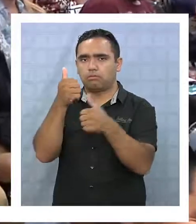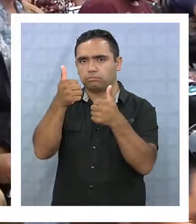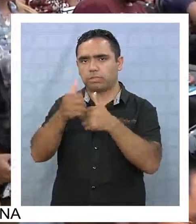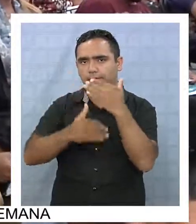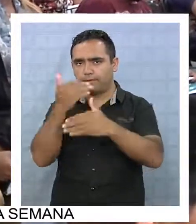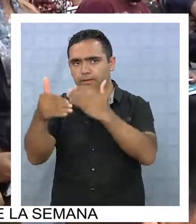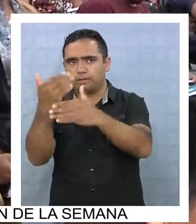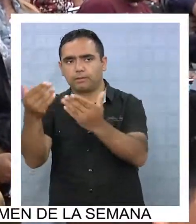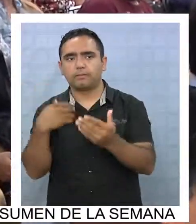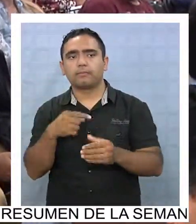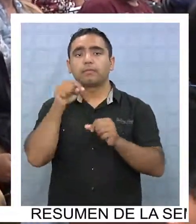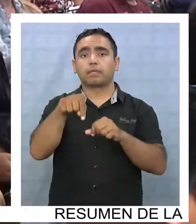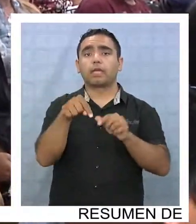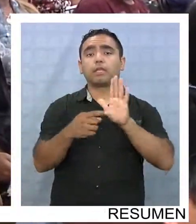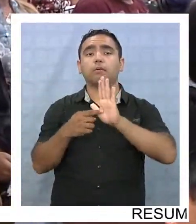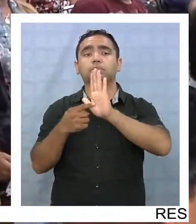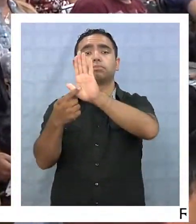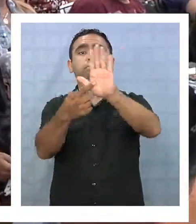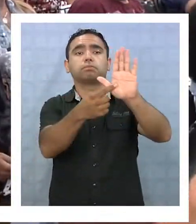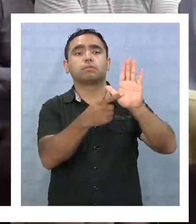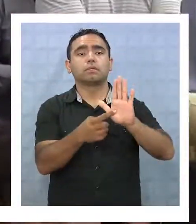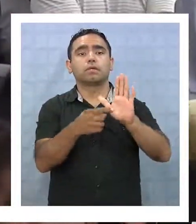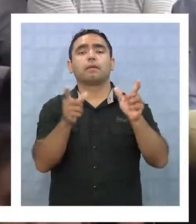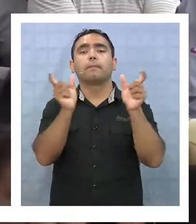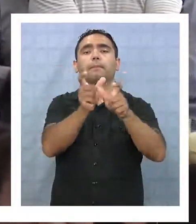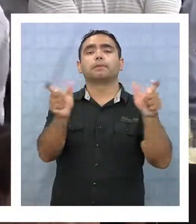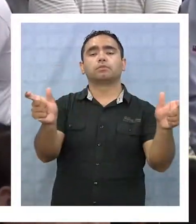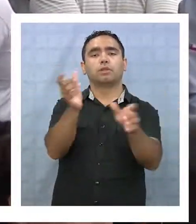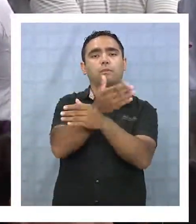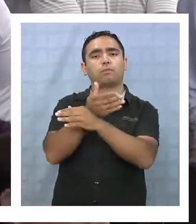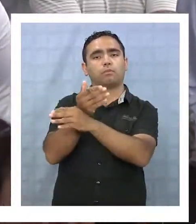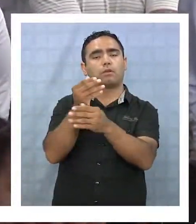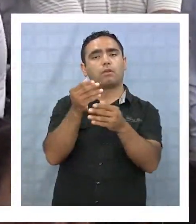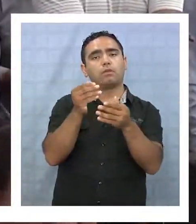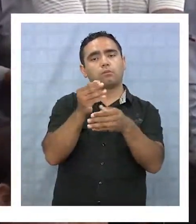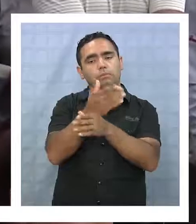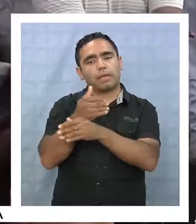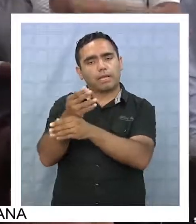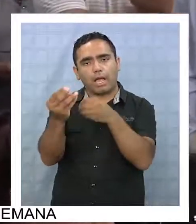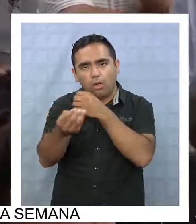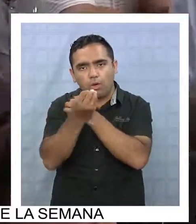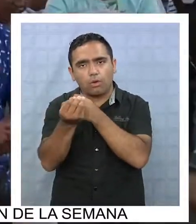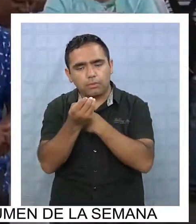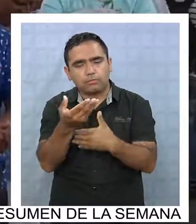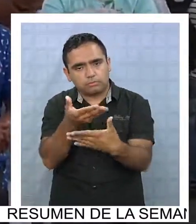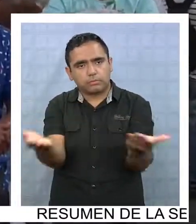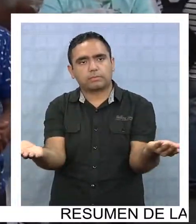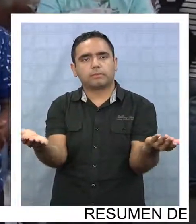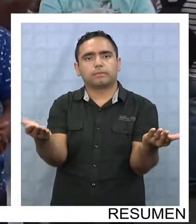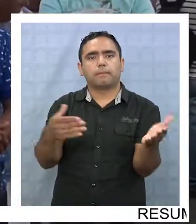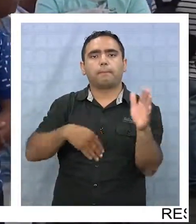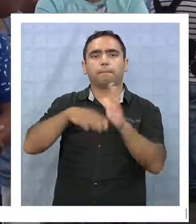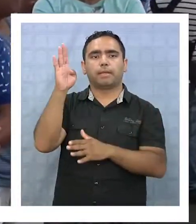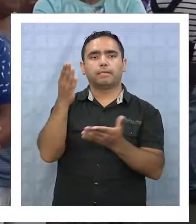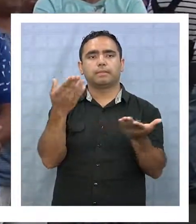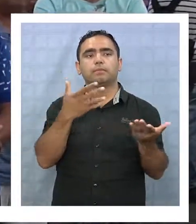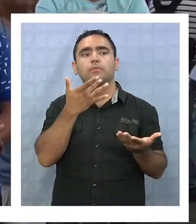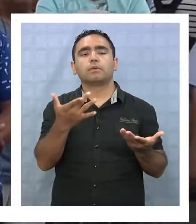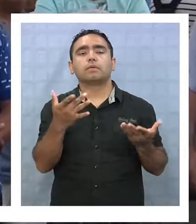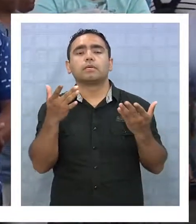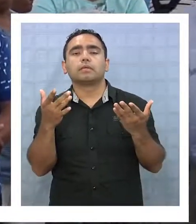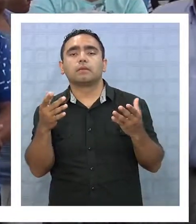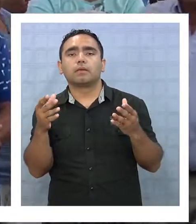campaña, en el fondo, apuesta a que la población pueda aumentar el consumo de productos del mar, sobre todo con